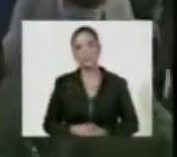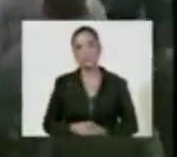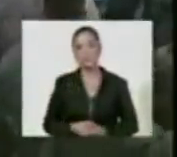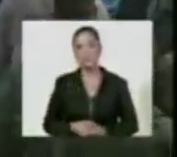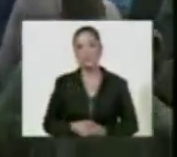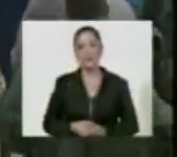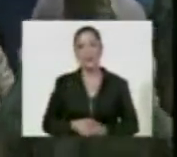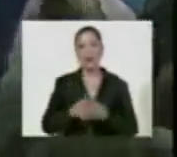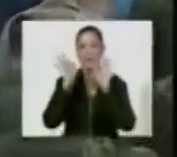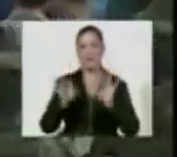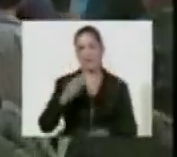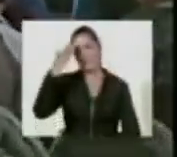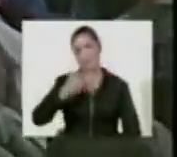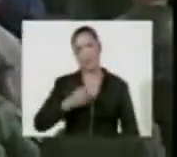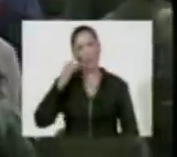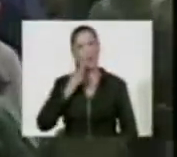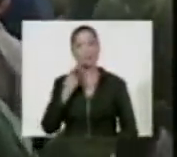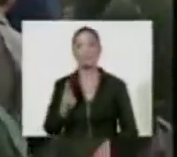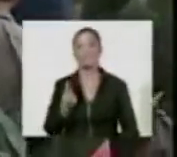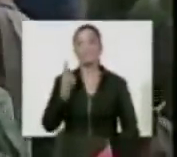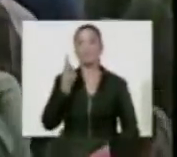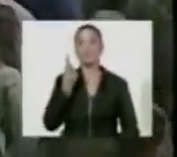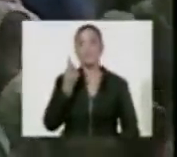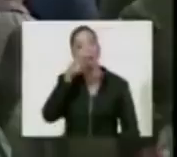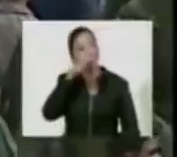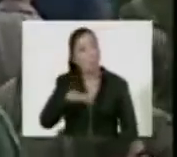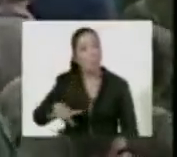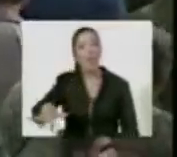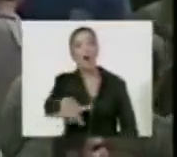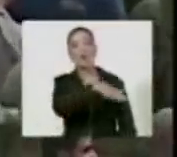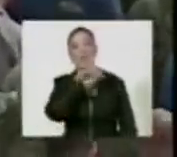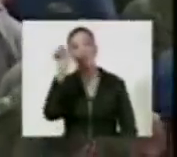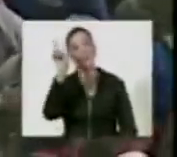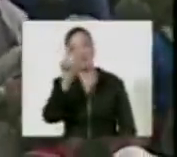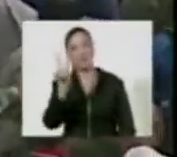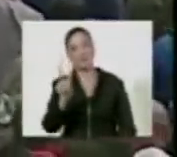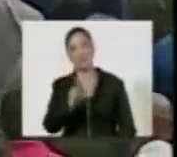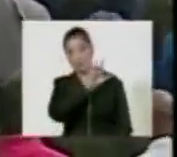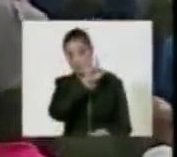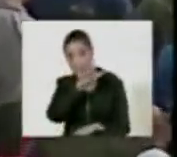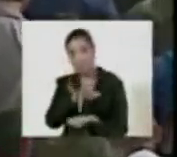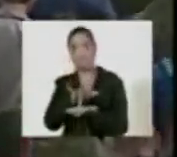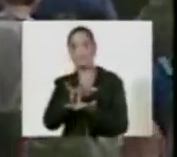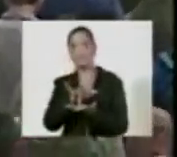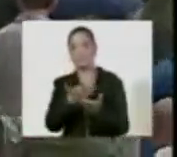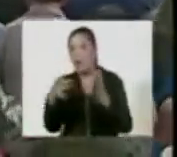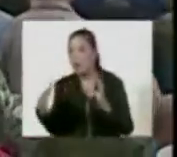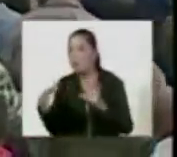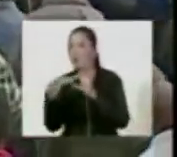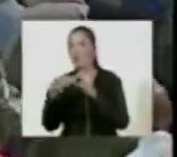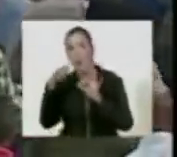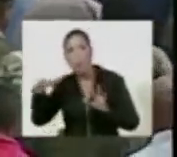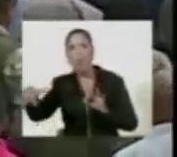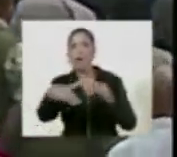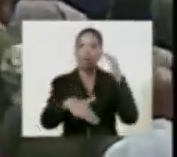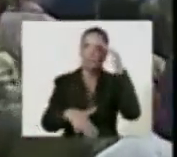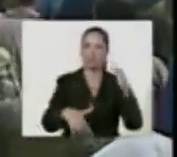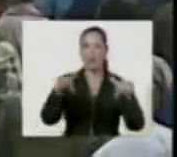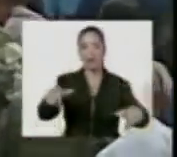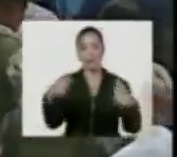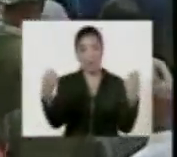militar bolivariana, por primera vez se suma el pueblo venezolano con la Fuerza Armada Nacional Bolivariana en este tipo